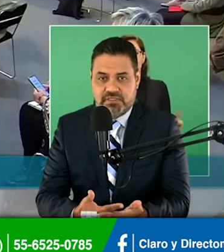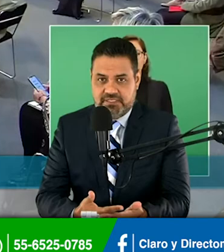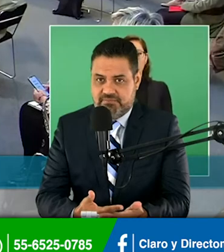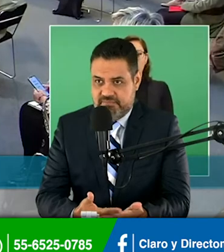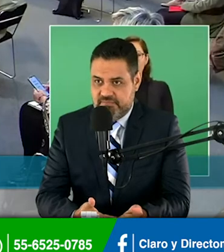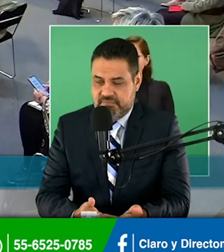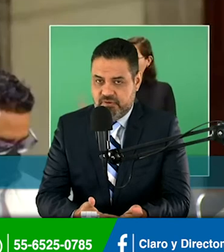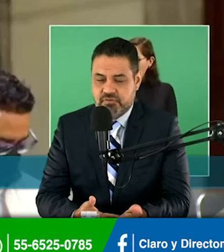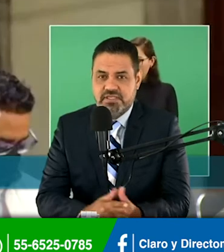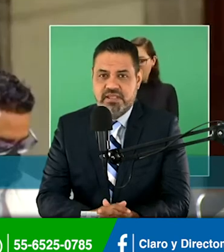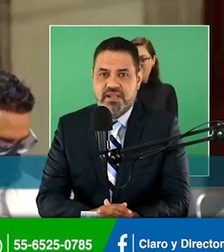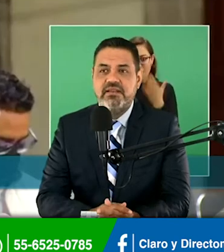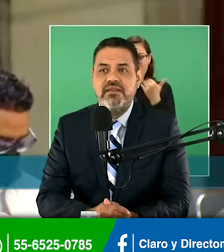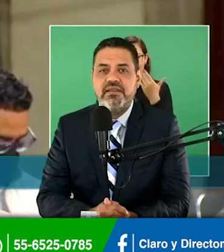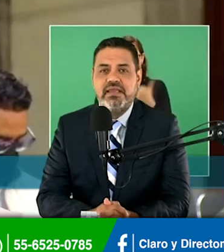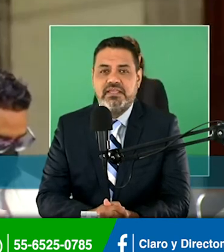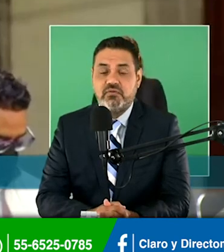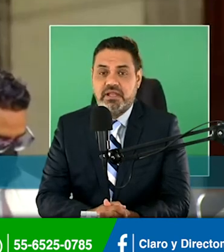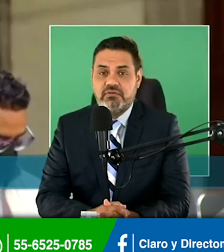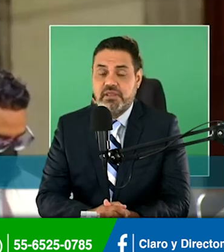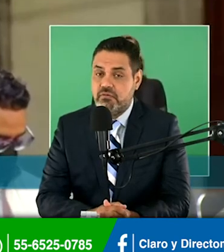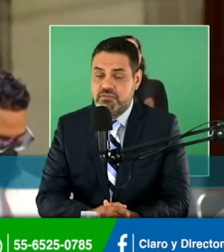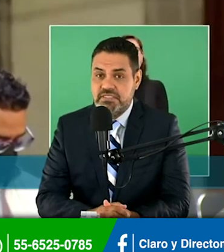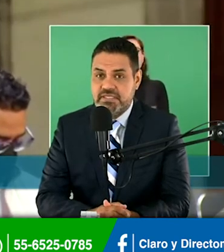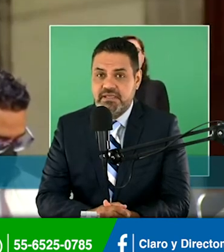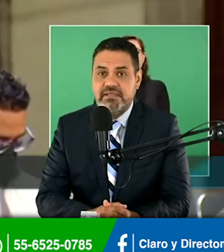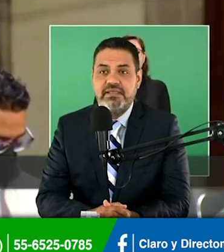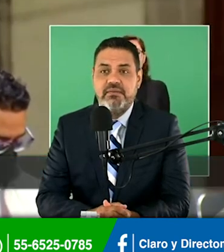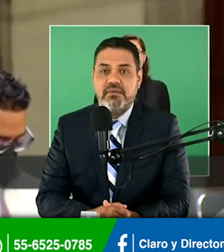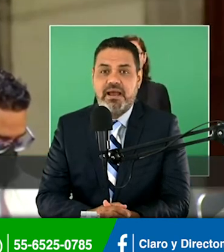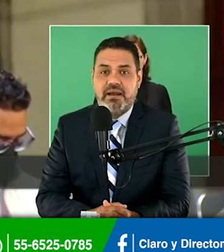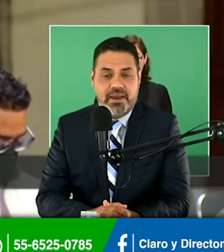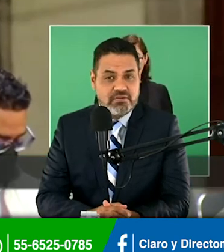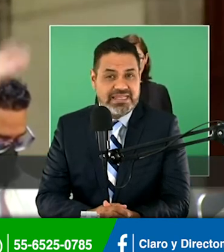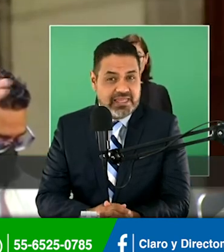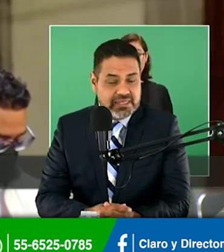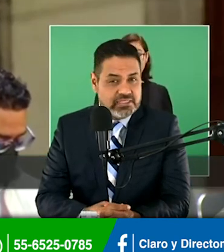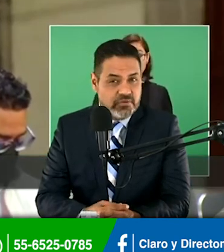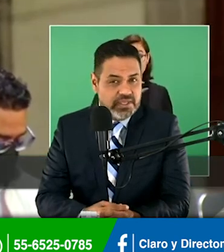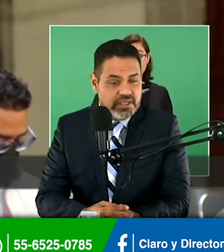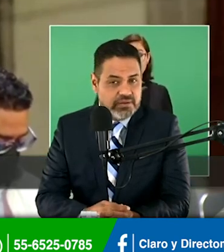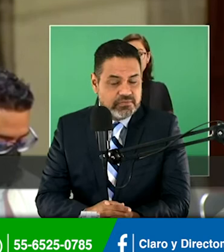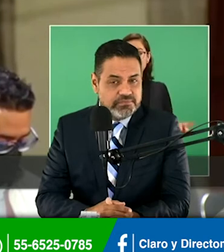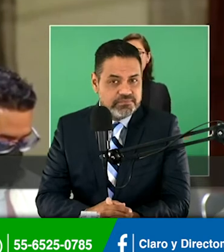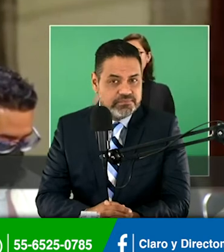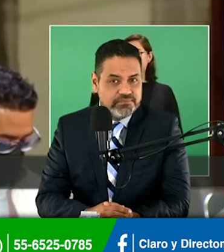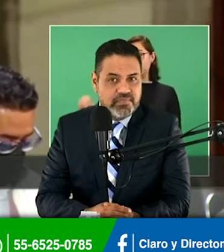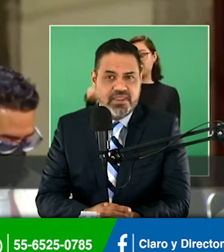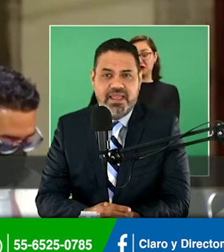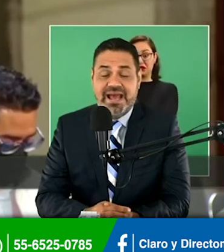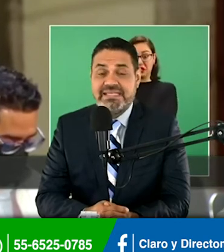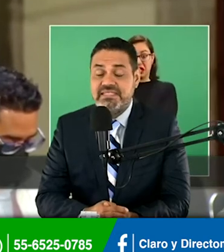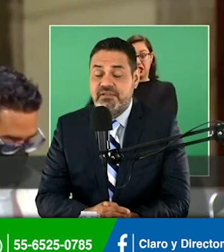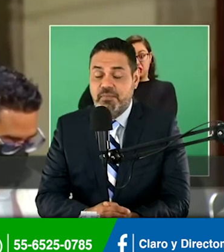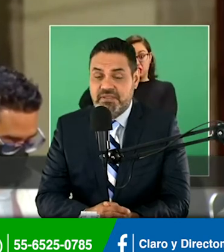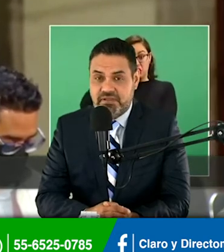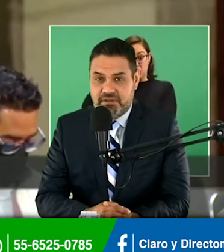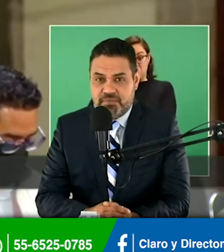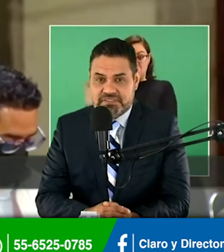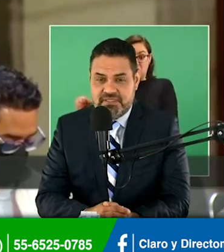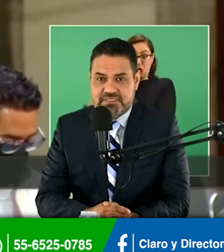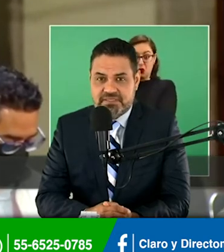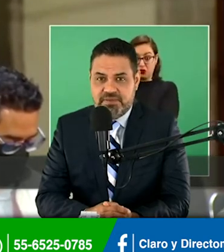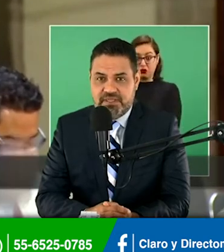a esto que consideran es un acto de injusticia a manos del ejército mexicano. Así se lo